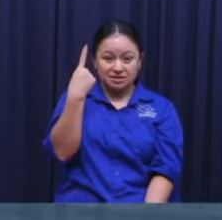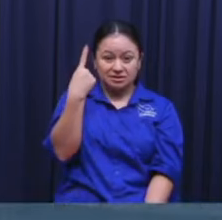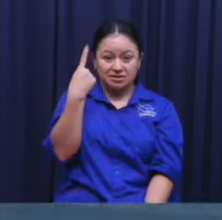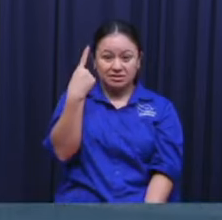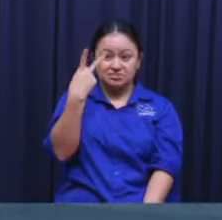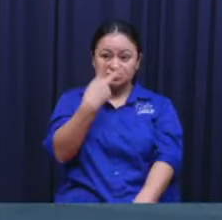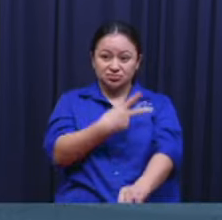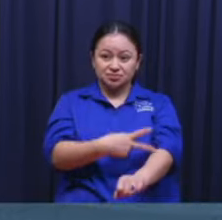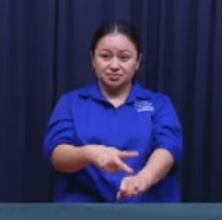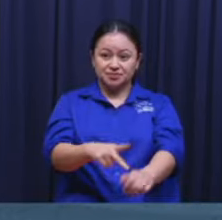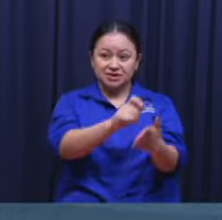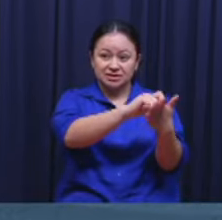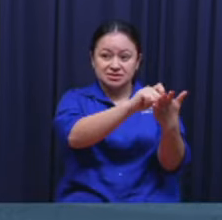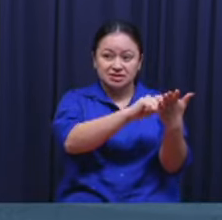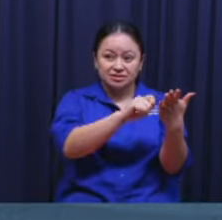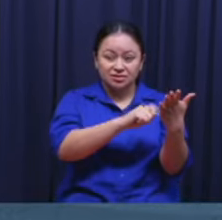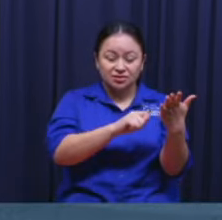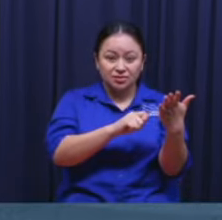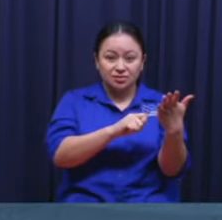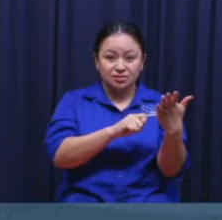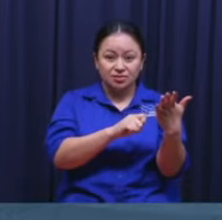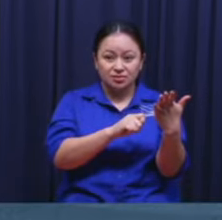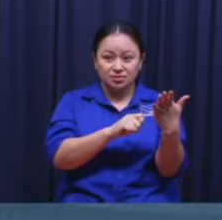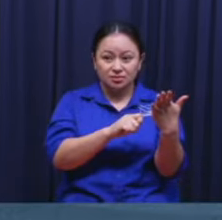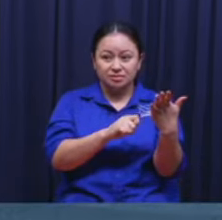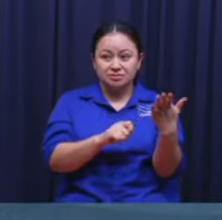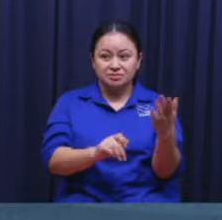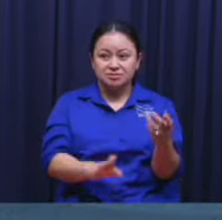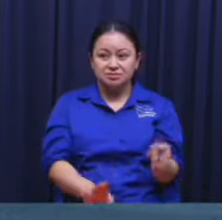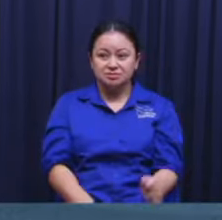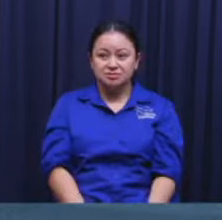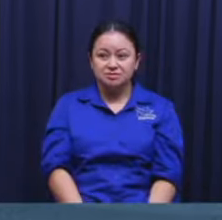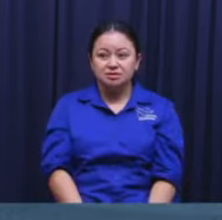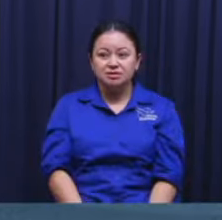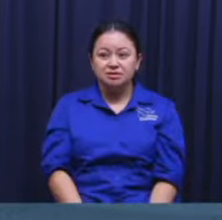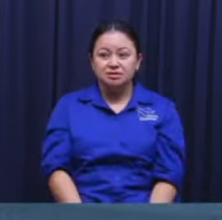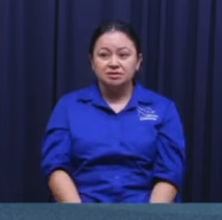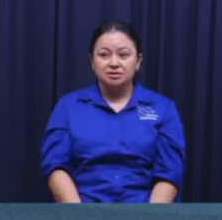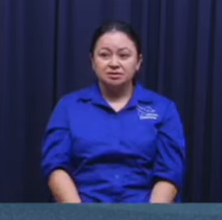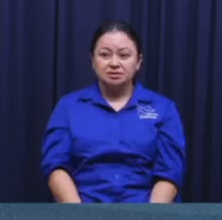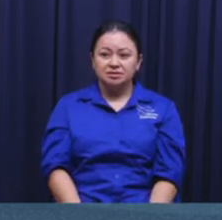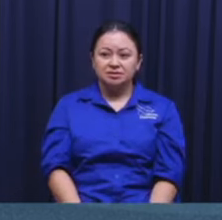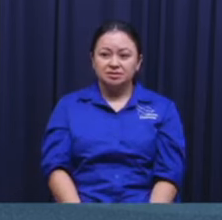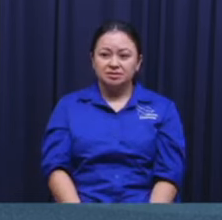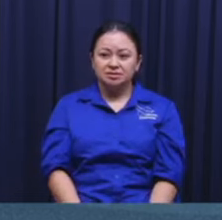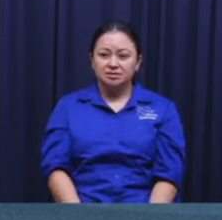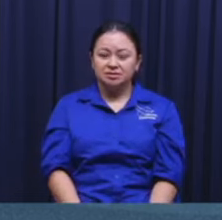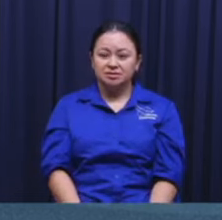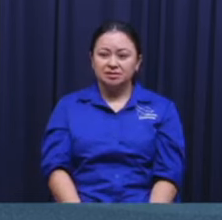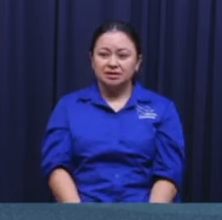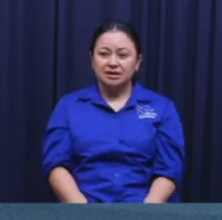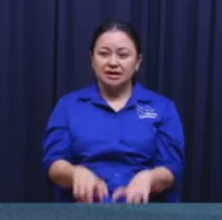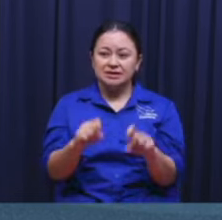Teófilo, amigo de Dios, trató todo lo que Jesús comenzó a hacer